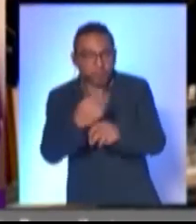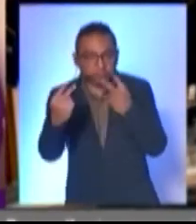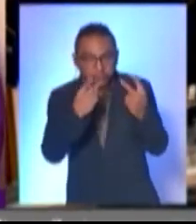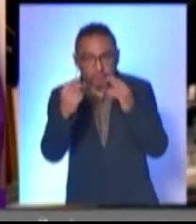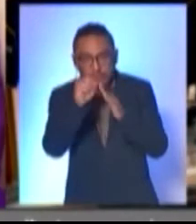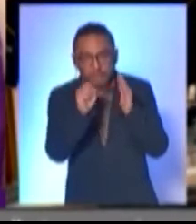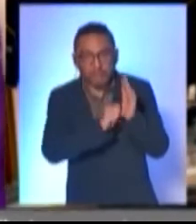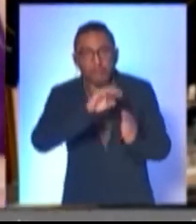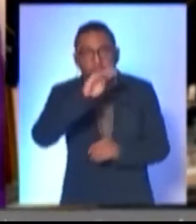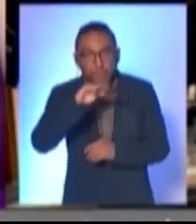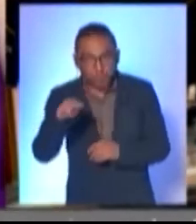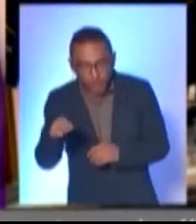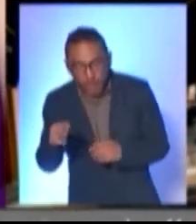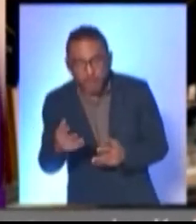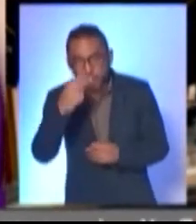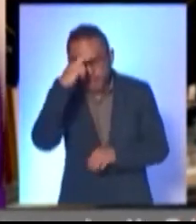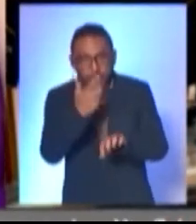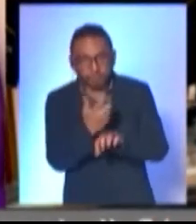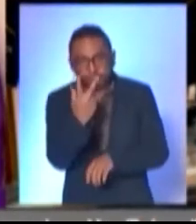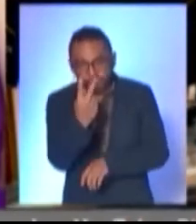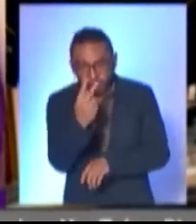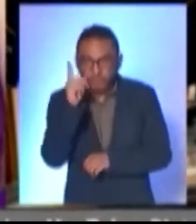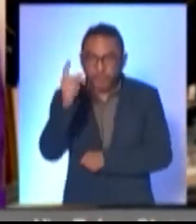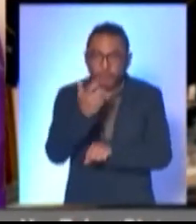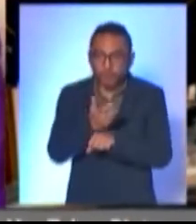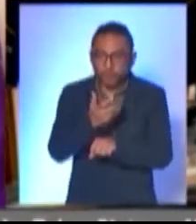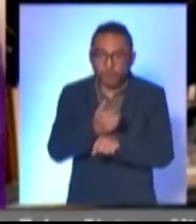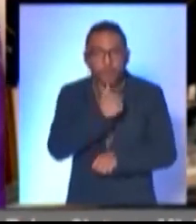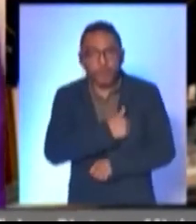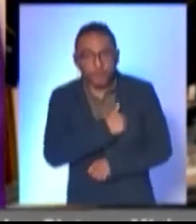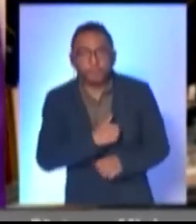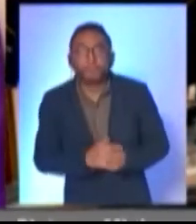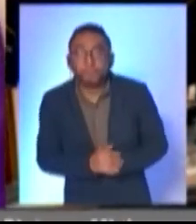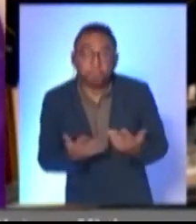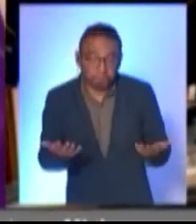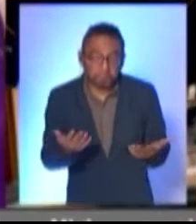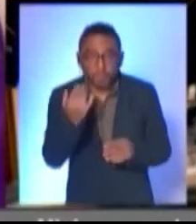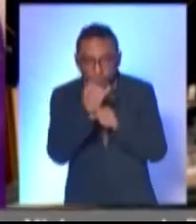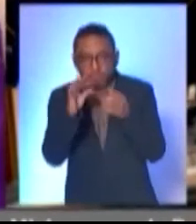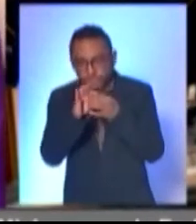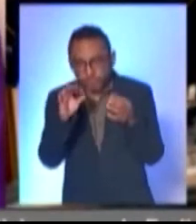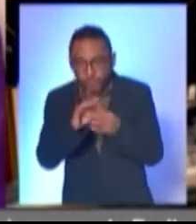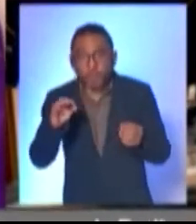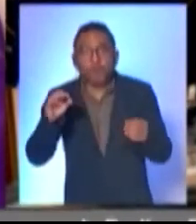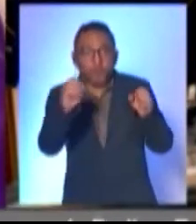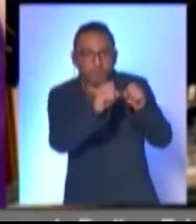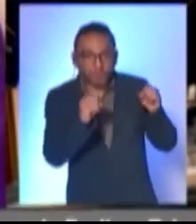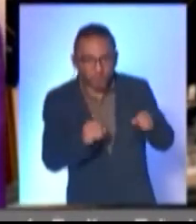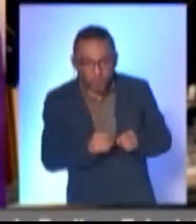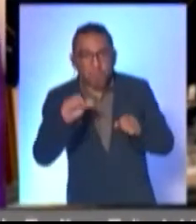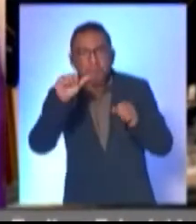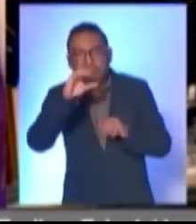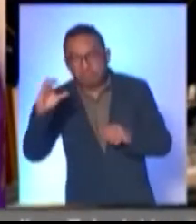sistema michoacano y por Mexicanal en Estados Unidos y Canadá. Bien, le informo que organizaciones civiles y músicos de